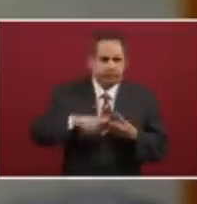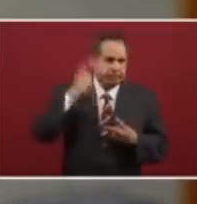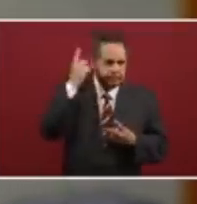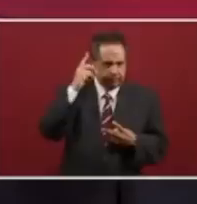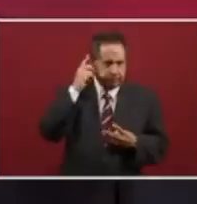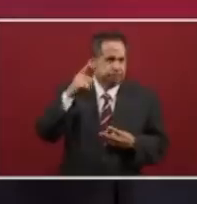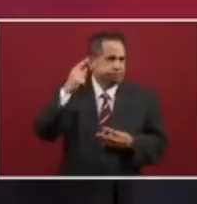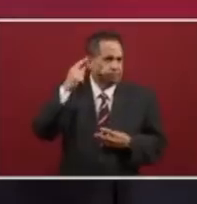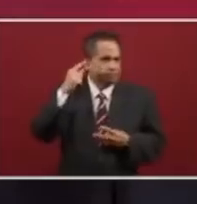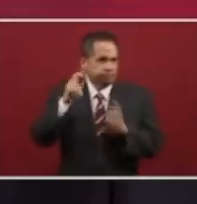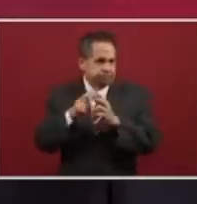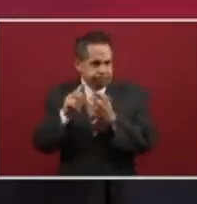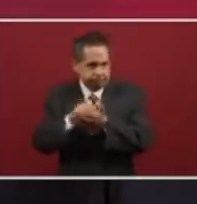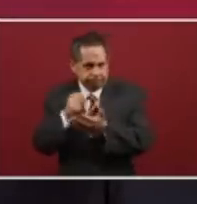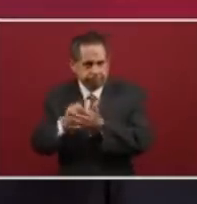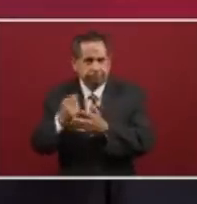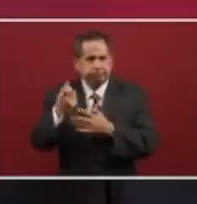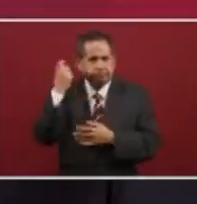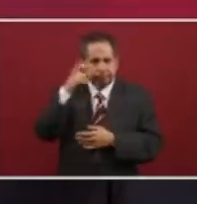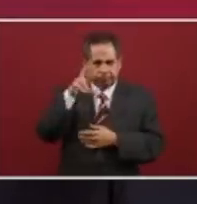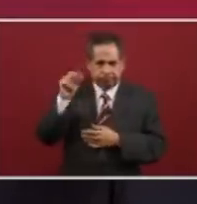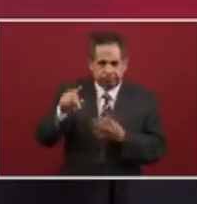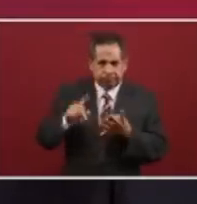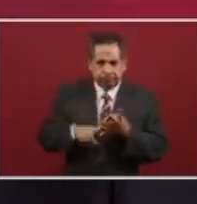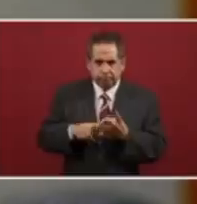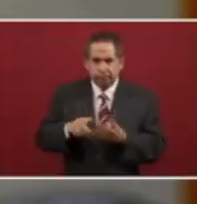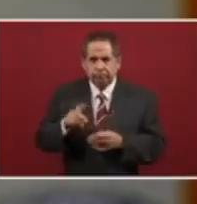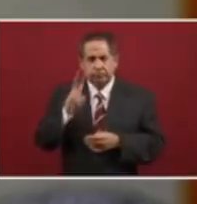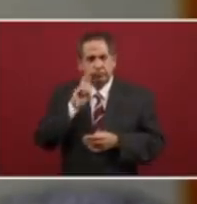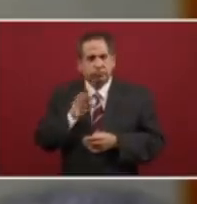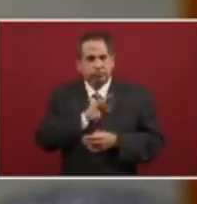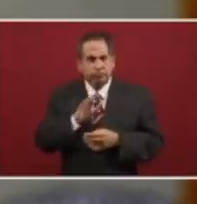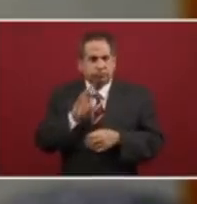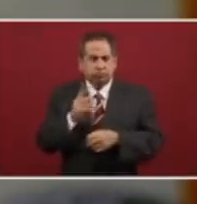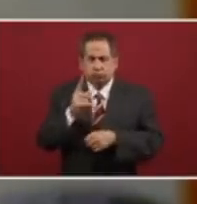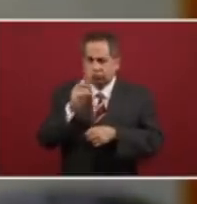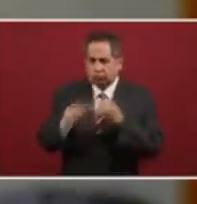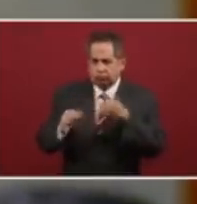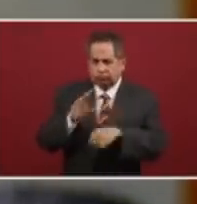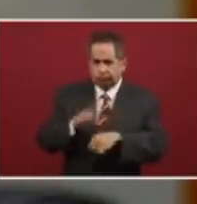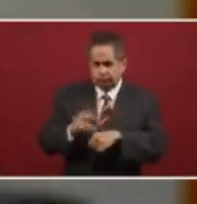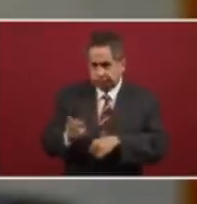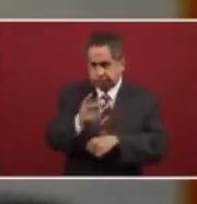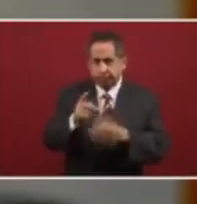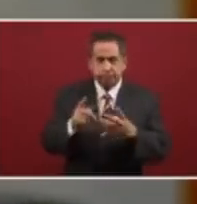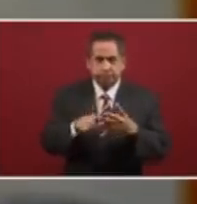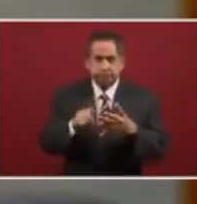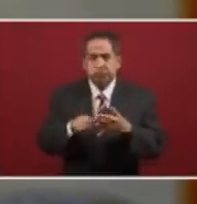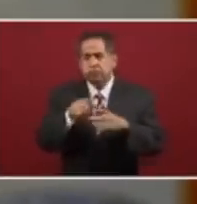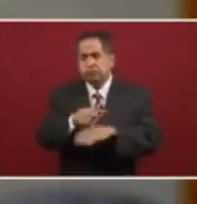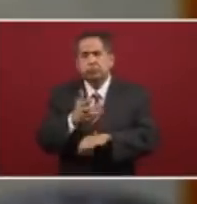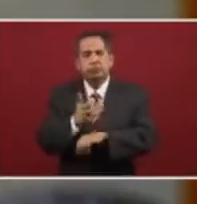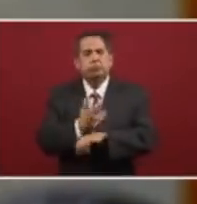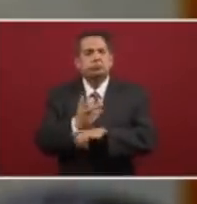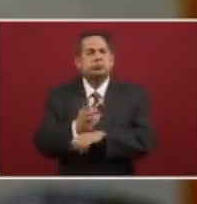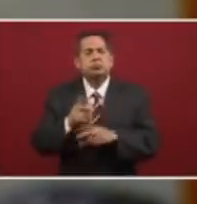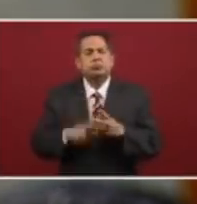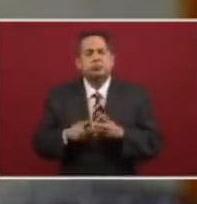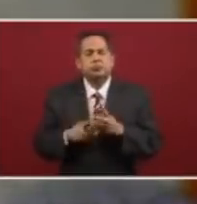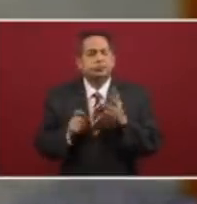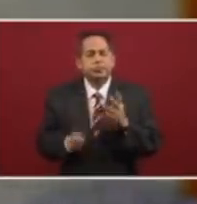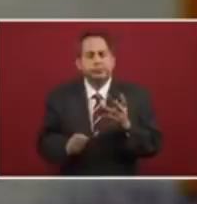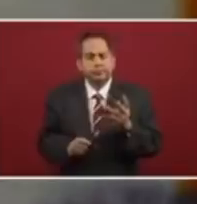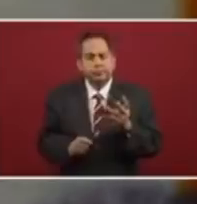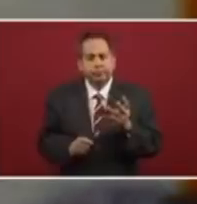tamaulipas y quintana roo y si me permite una pregunta más sobre el tema de eeuu pues